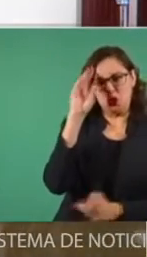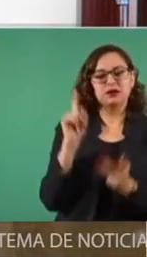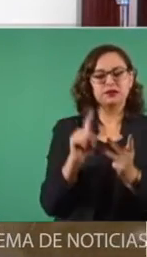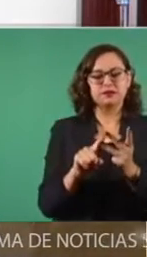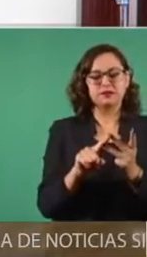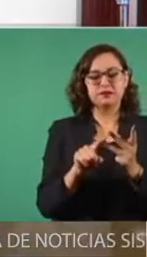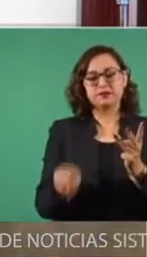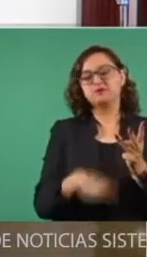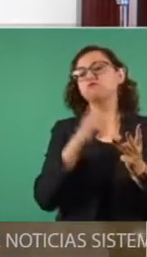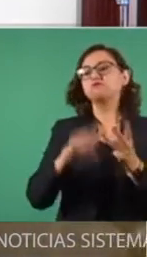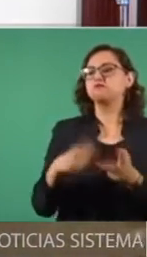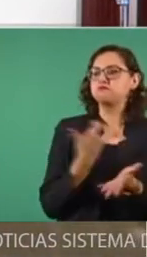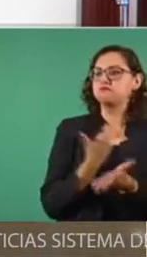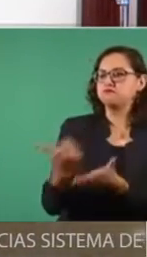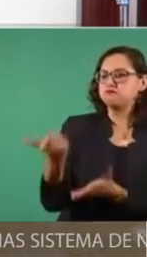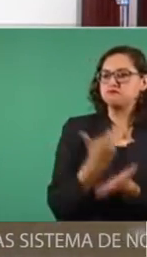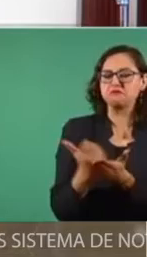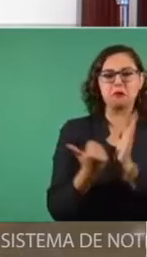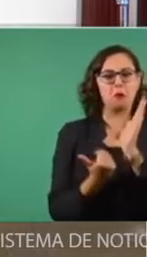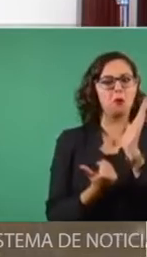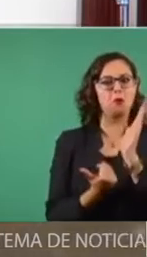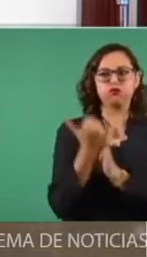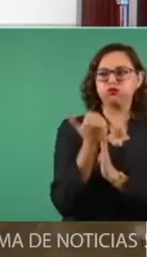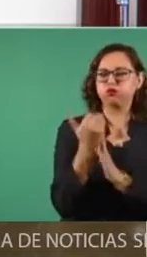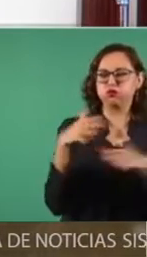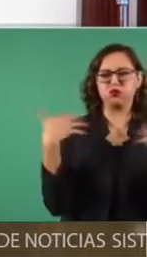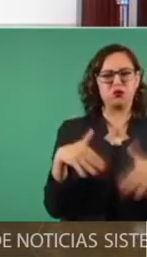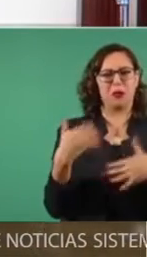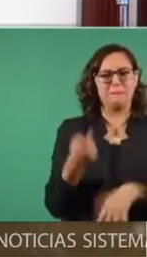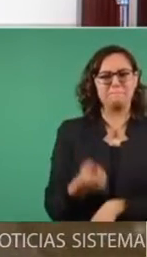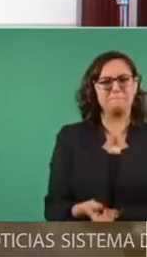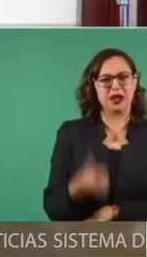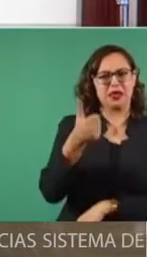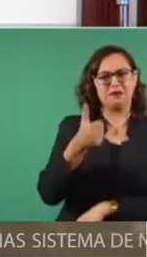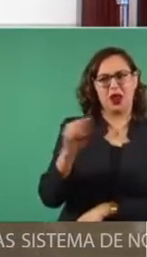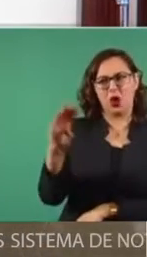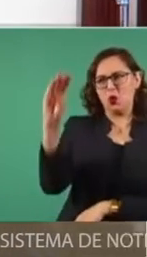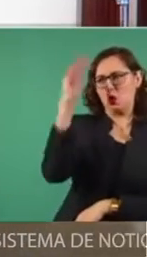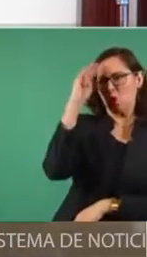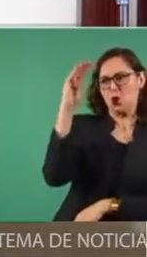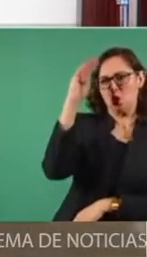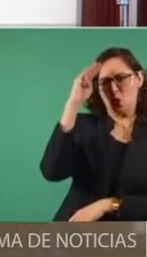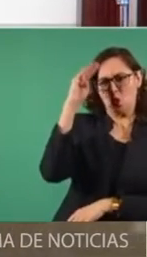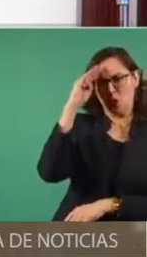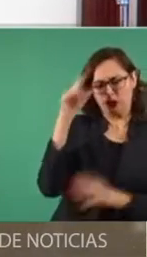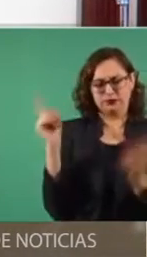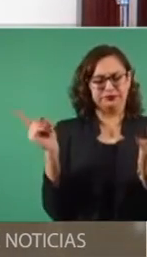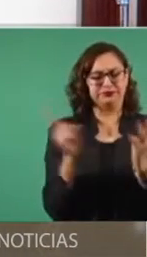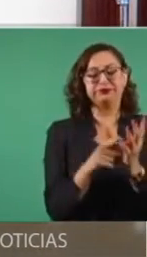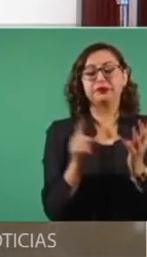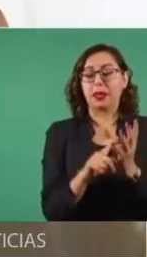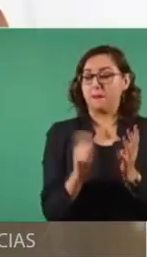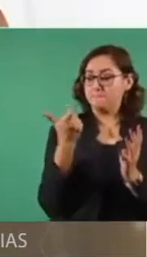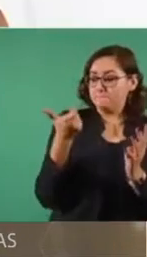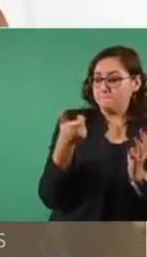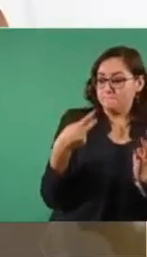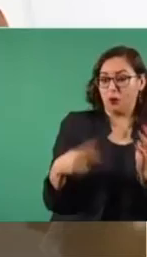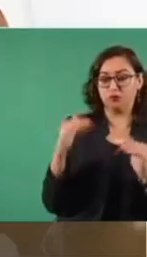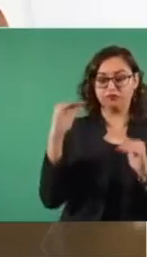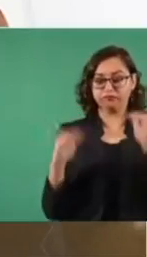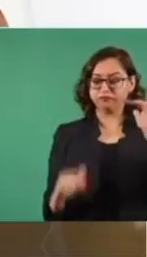quedarse él solo con el papel de juez y jurado en las elecciones. Los aplaudidores dicen que reformará de fondo